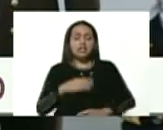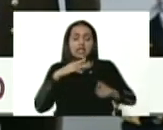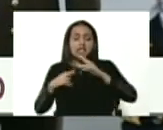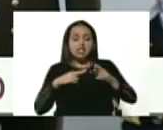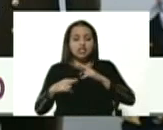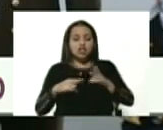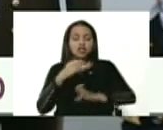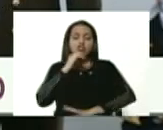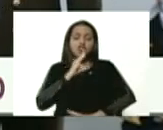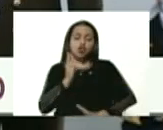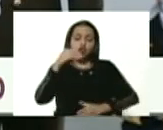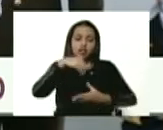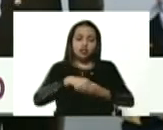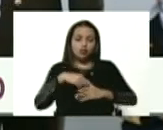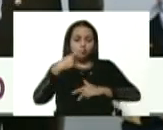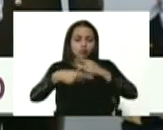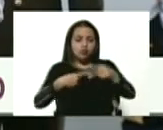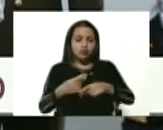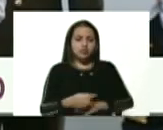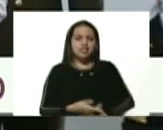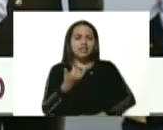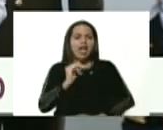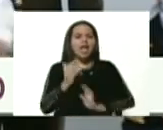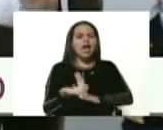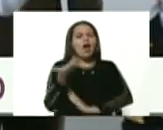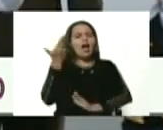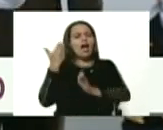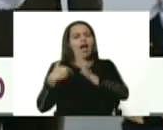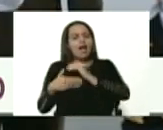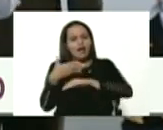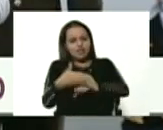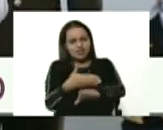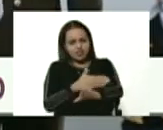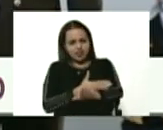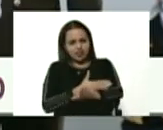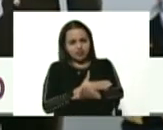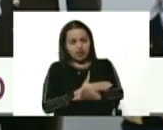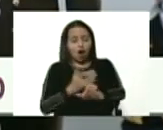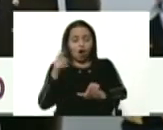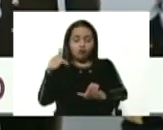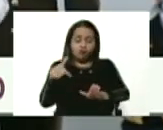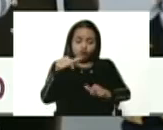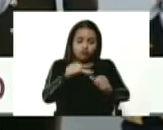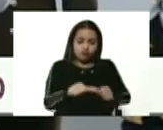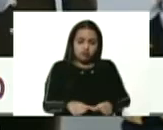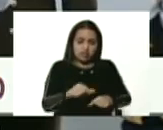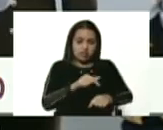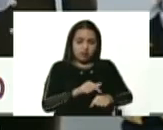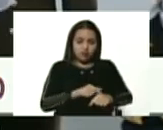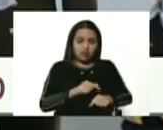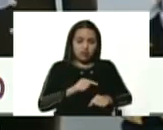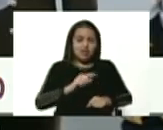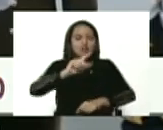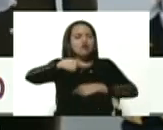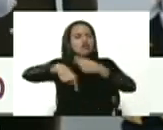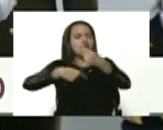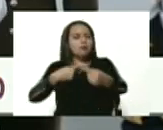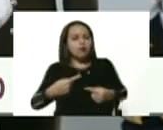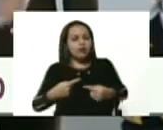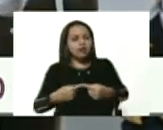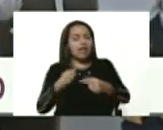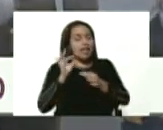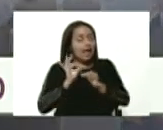histórico, con un antes, con un durante heroico y con un después